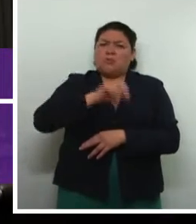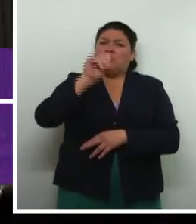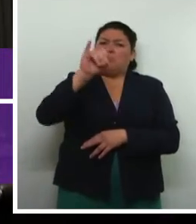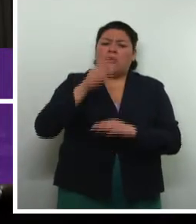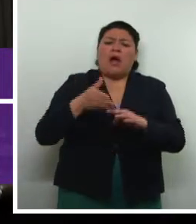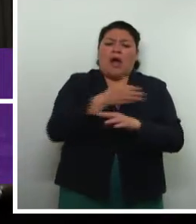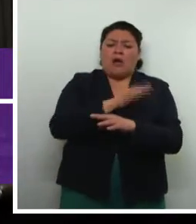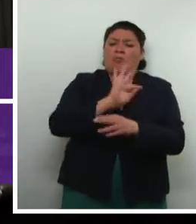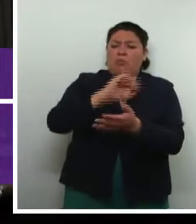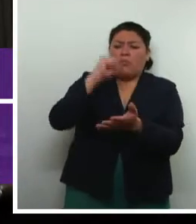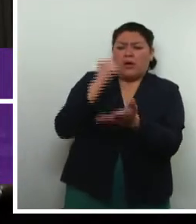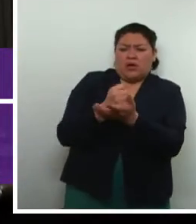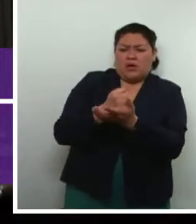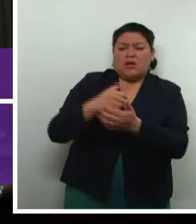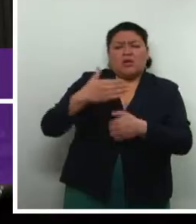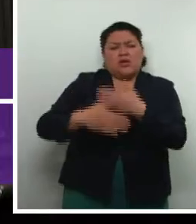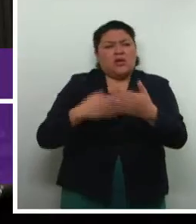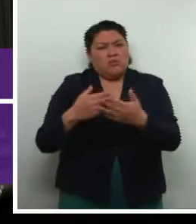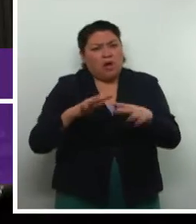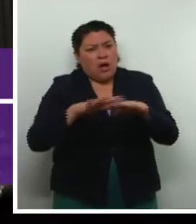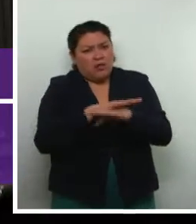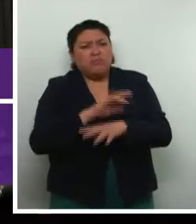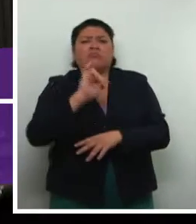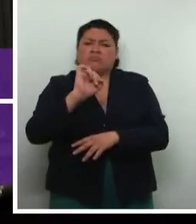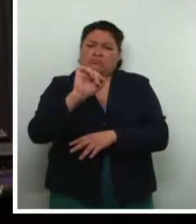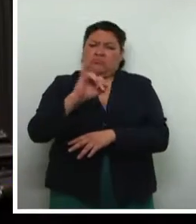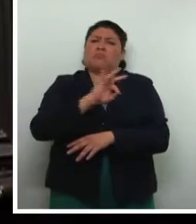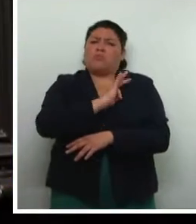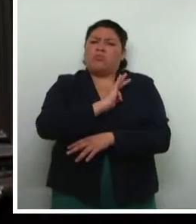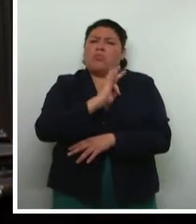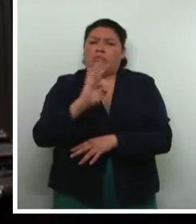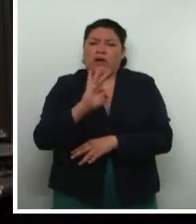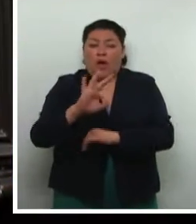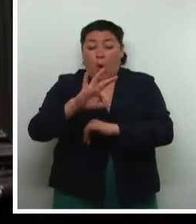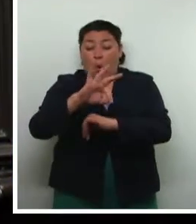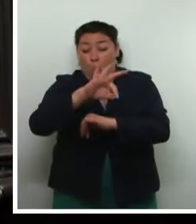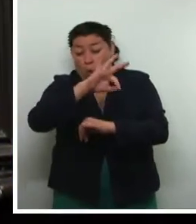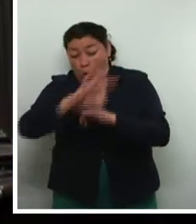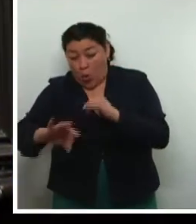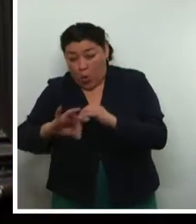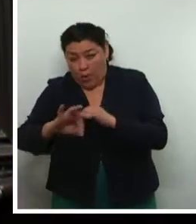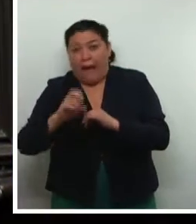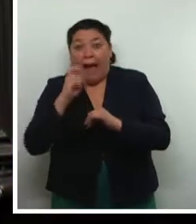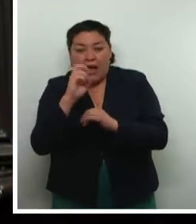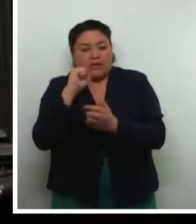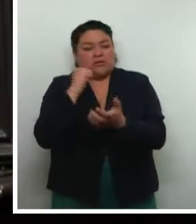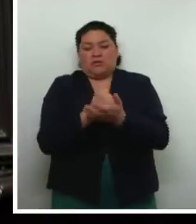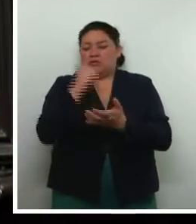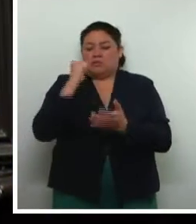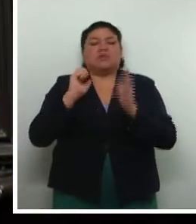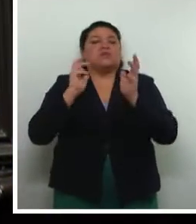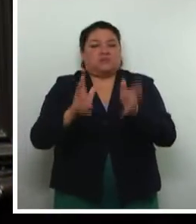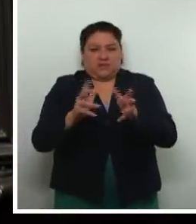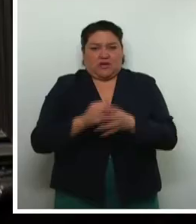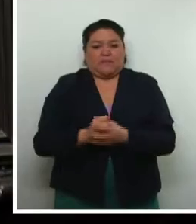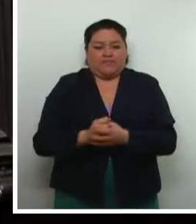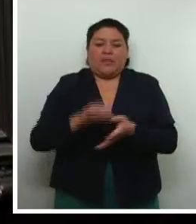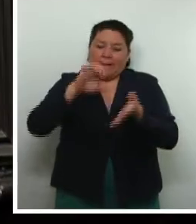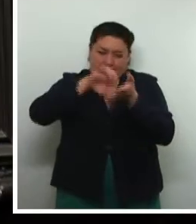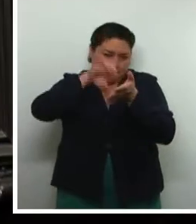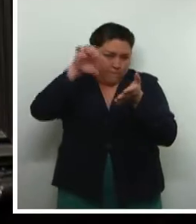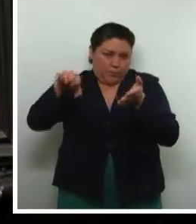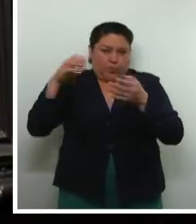podía cambiar y que la última resolución, esa es la que quedaba en firme. O sea, si en un